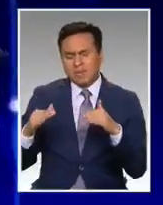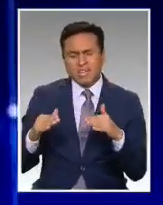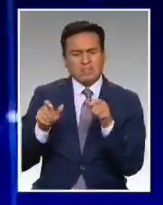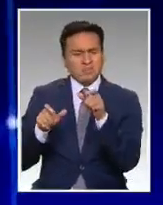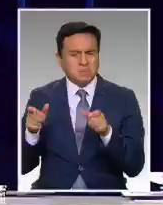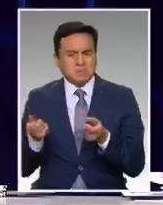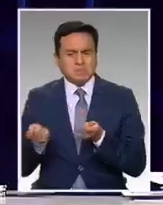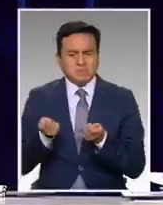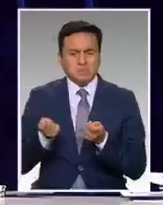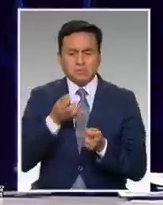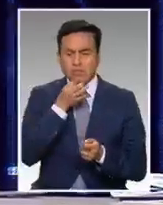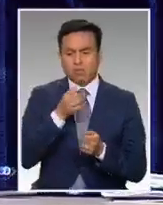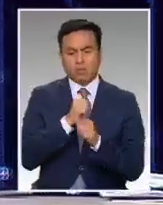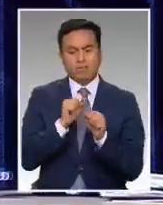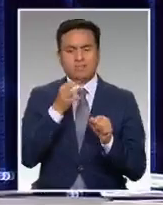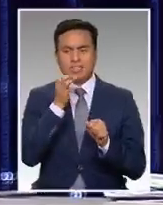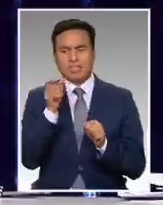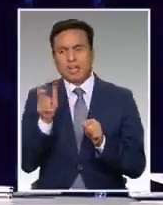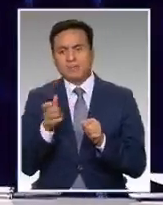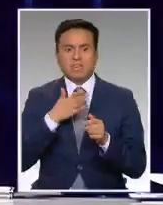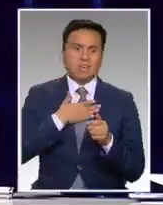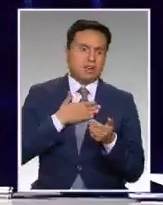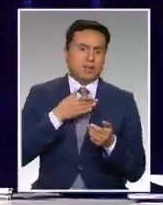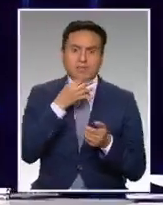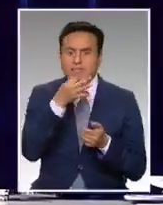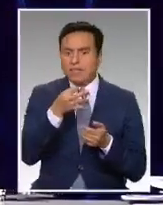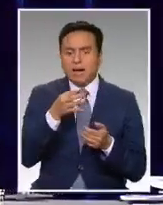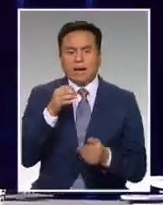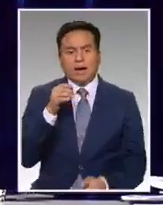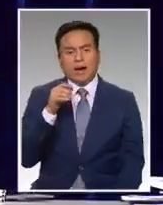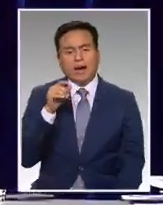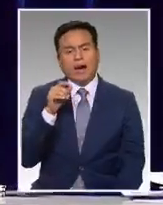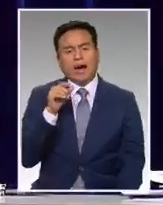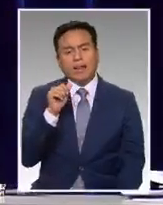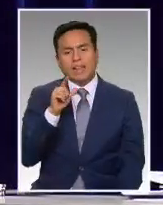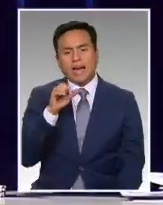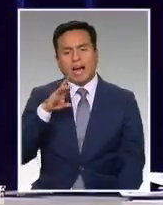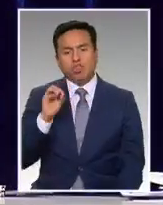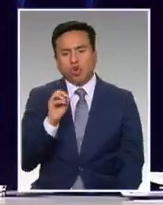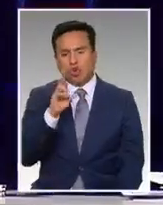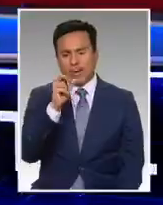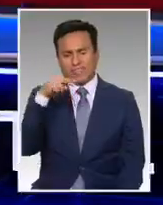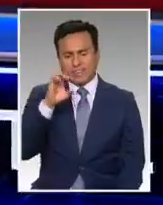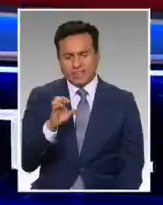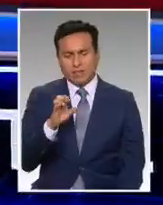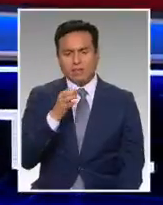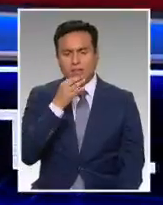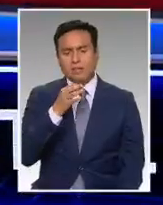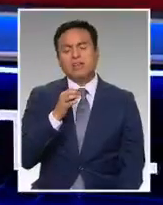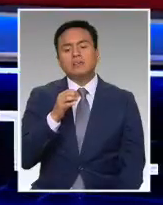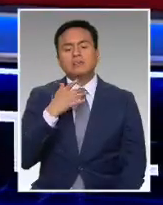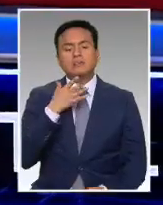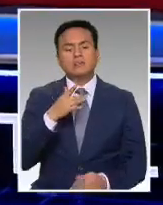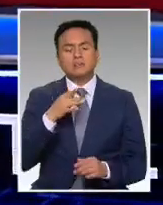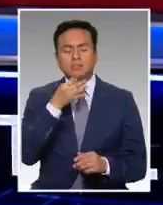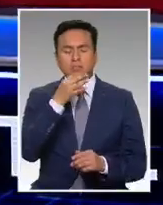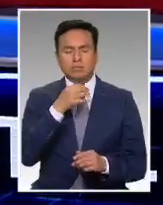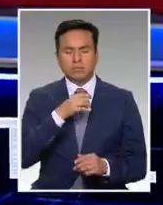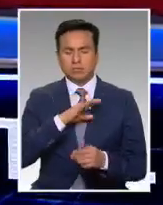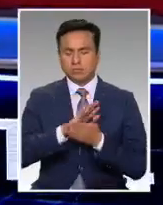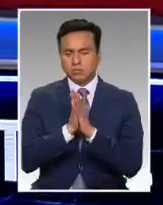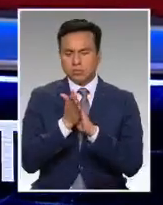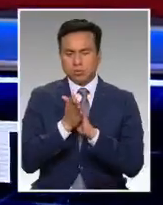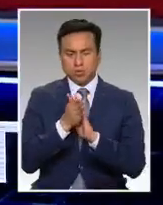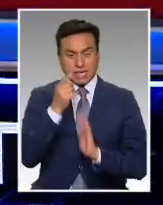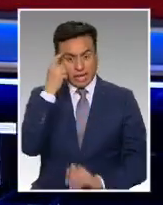coraje disculpe no se puede si no se trata del ejemplo de medicina acaba de decir alejandro rené o sea más directo imposible dígame la clarita delante todos los chilenos usted cree que